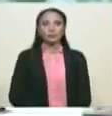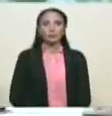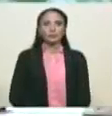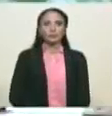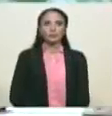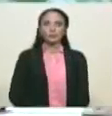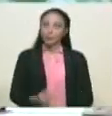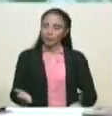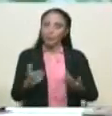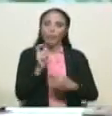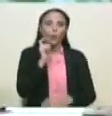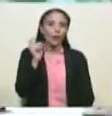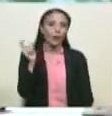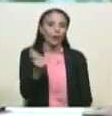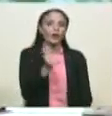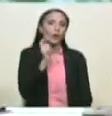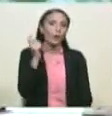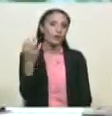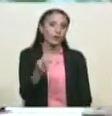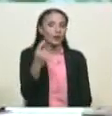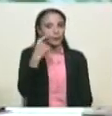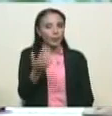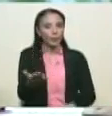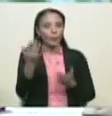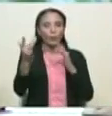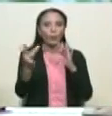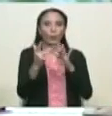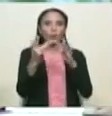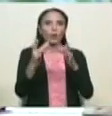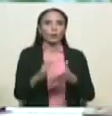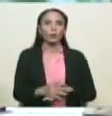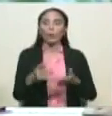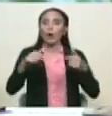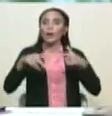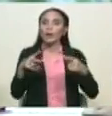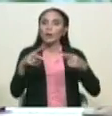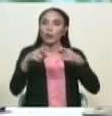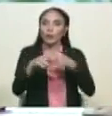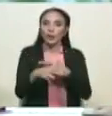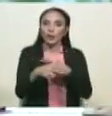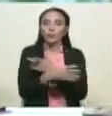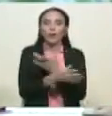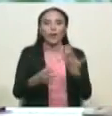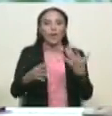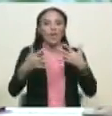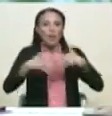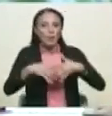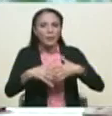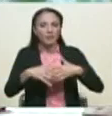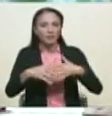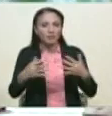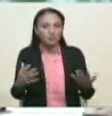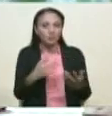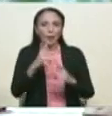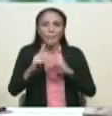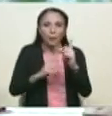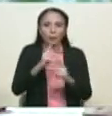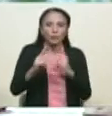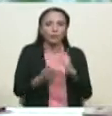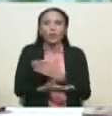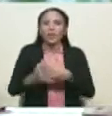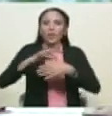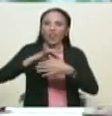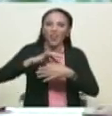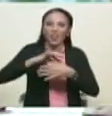Vámonos para Guarena, en la zona industrial de Guarena. Allá vamos a inaugurar una empresa de procesamiento de alimentos